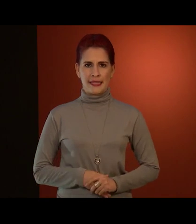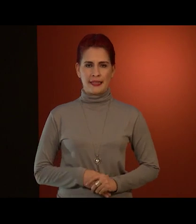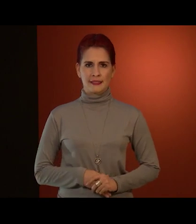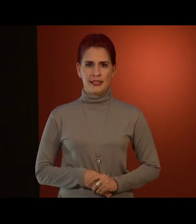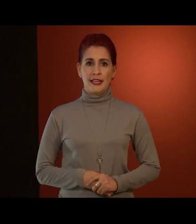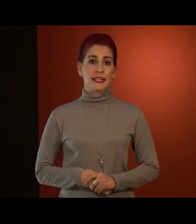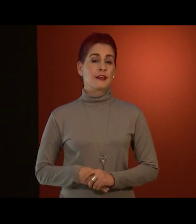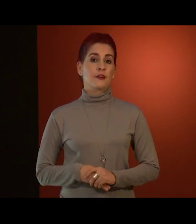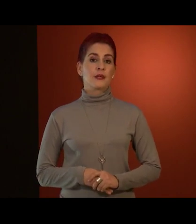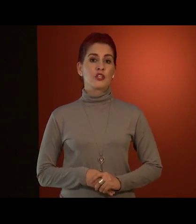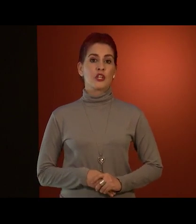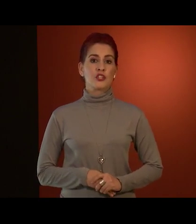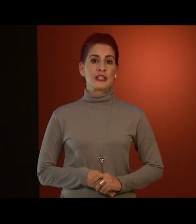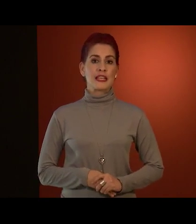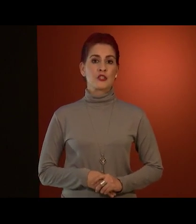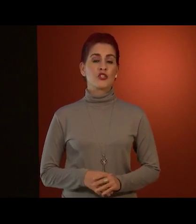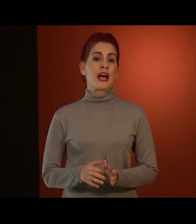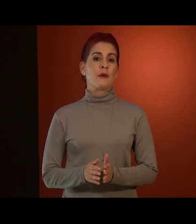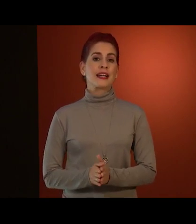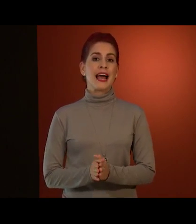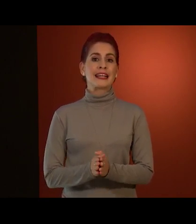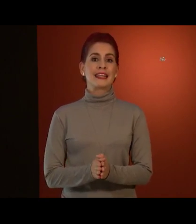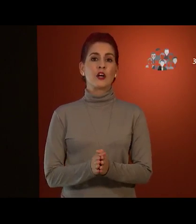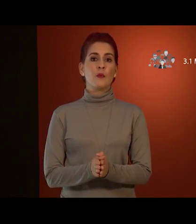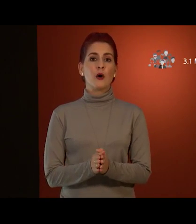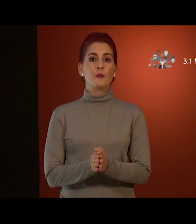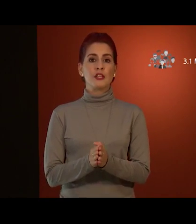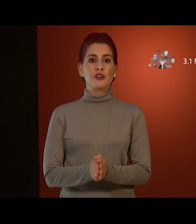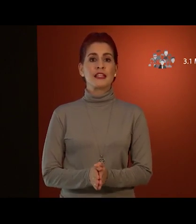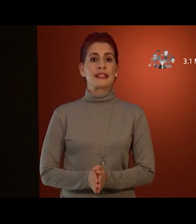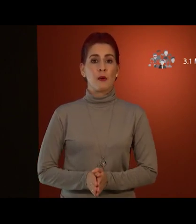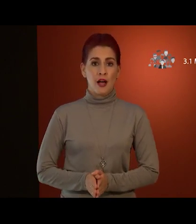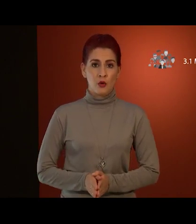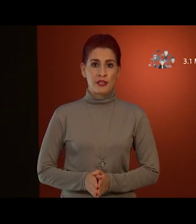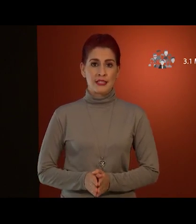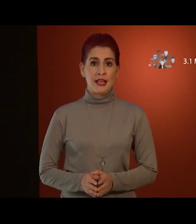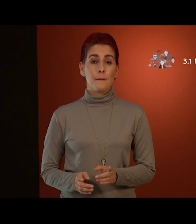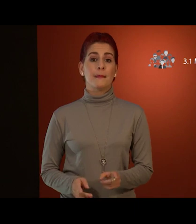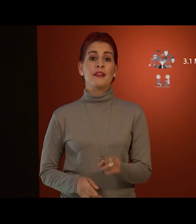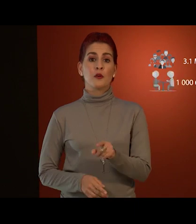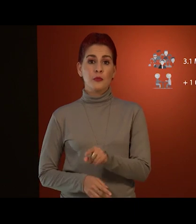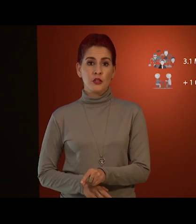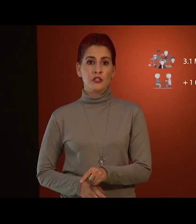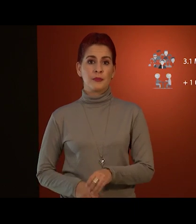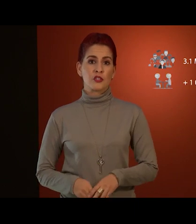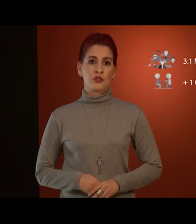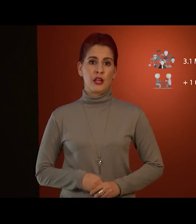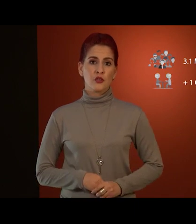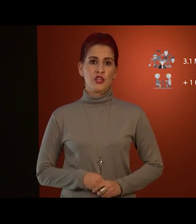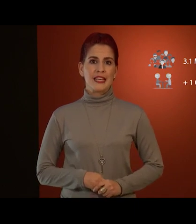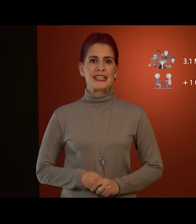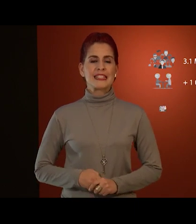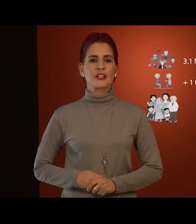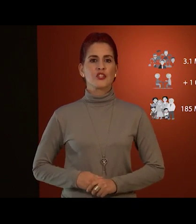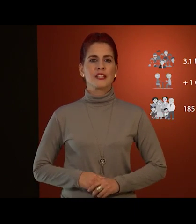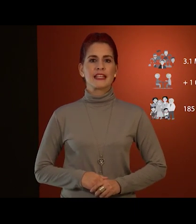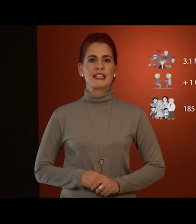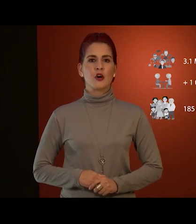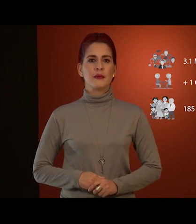su complejidad. La transformación de los ingresos abarca a 3,1 millones de trabajadores, más de 1 millón de pensionados